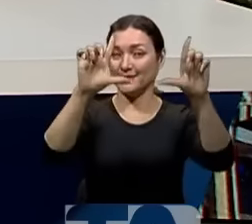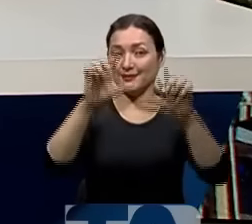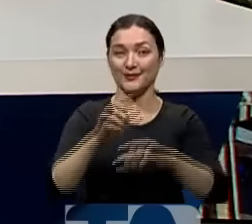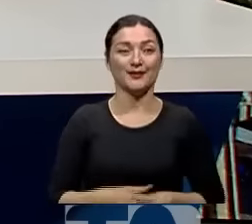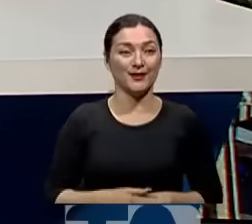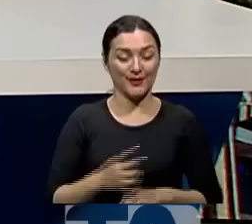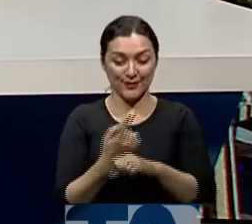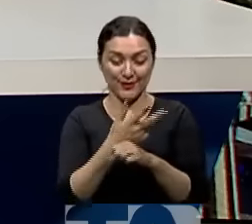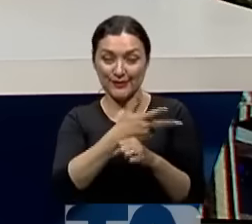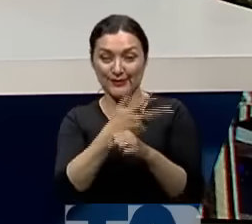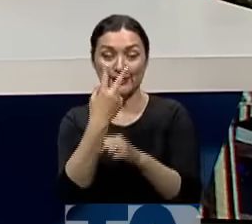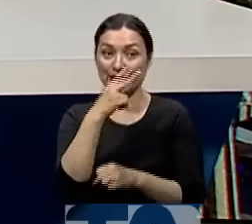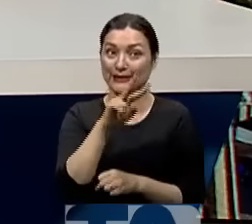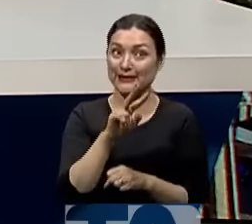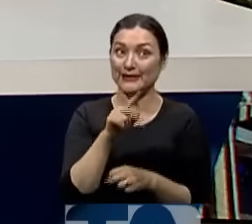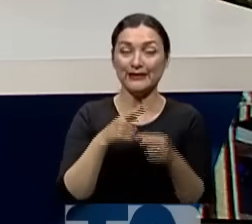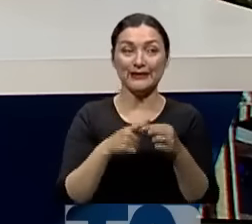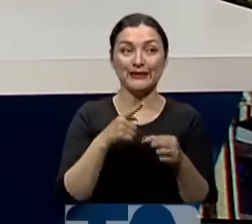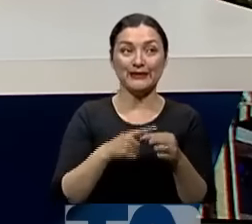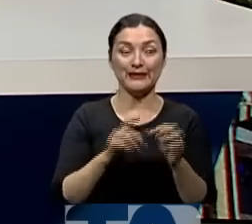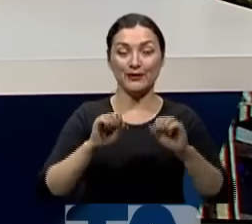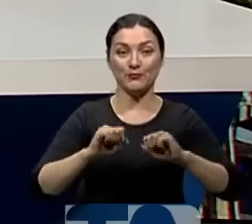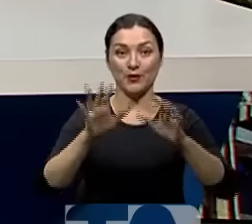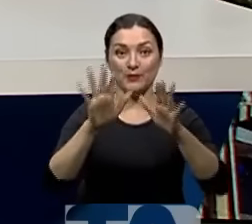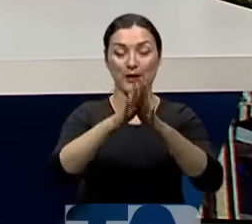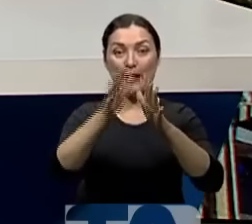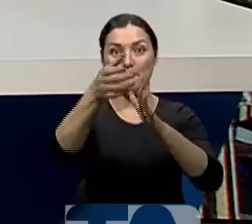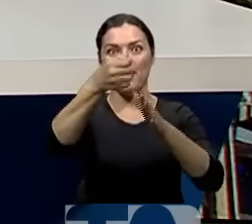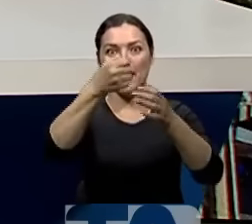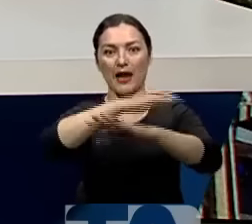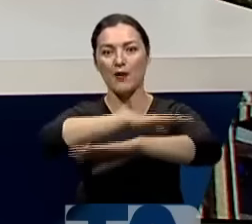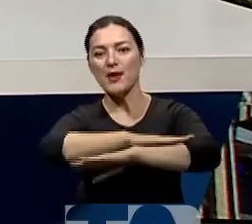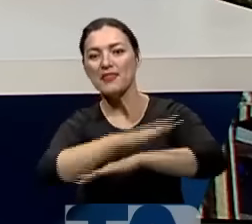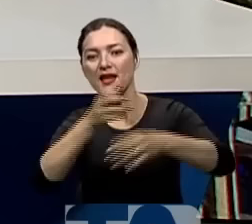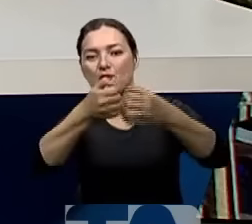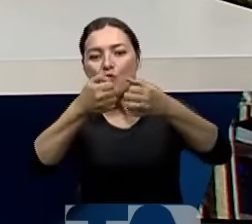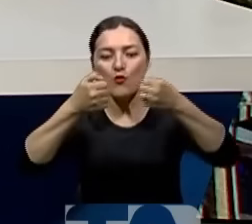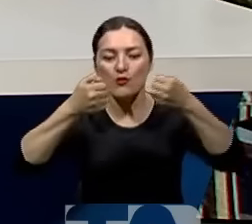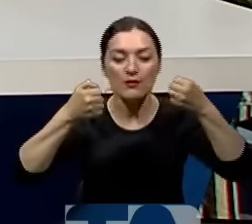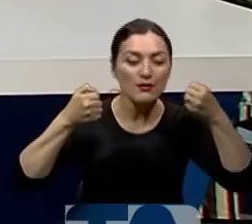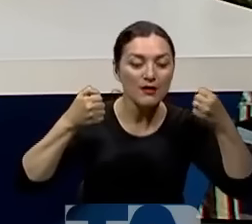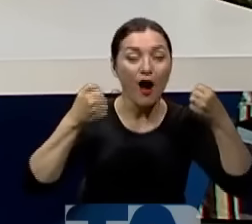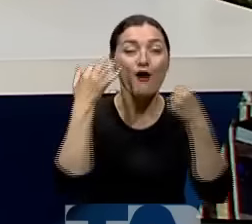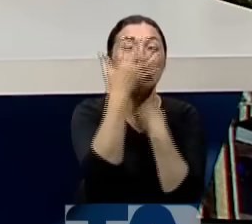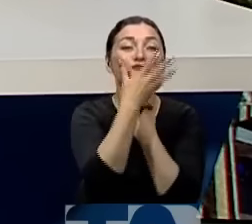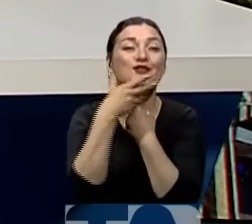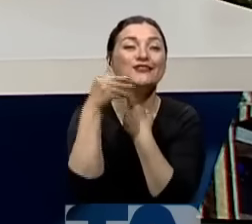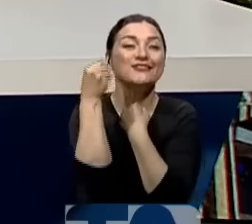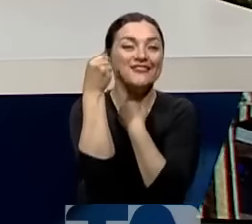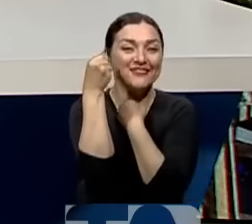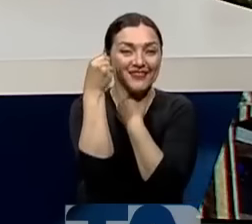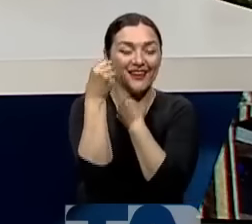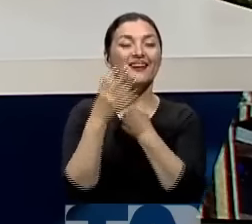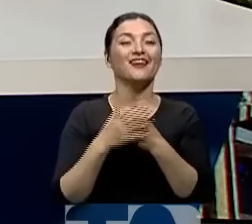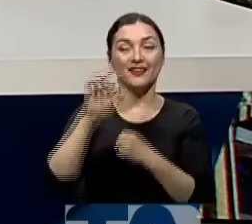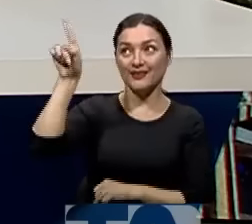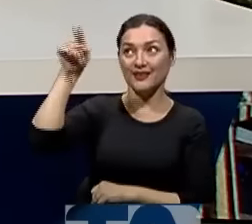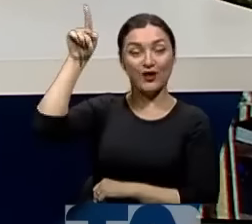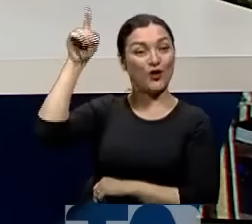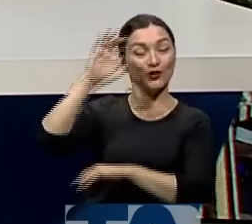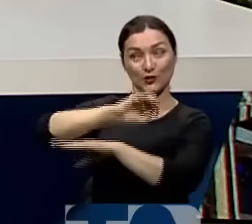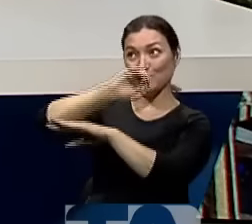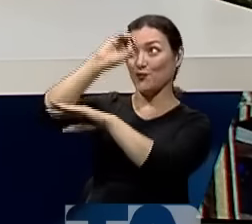Quito, pero les cuento que puede salir por su ventana a ver cómo se encuentra la ciudad capital, que está muy bonito. Vamos a tener bastante sol, al menos durante la